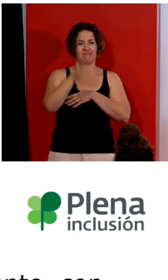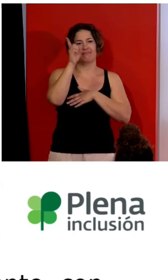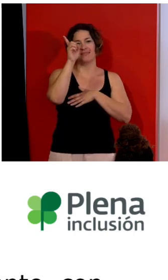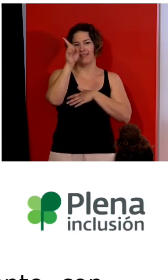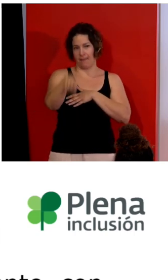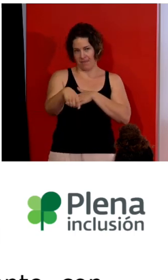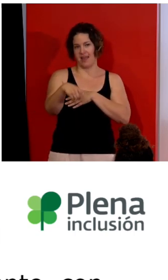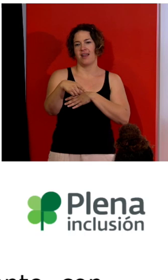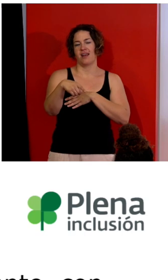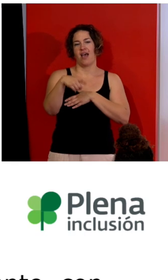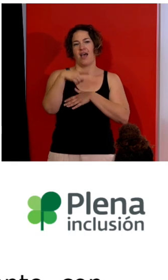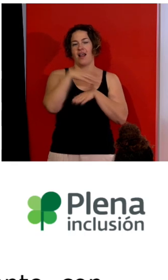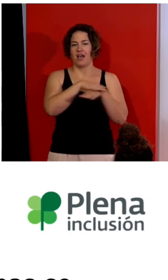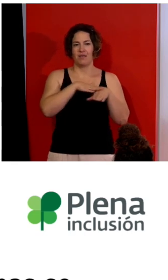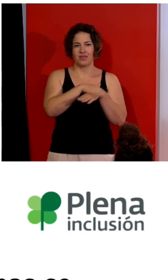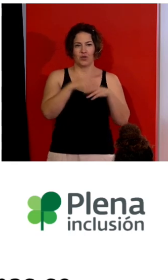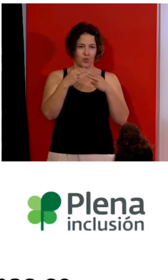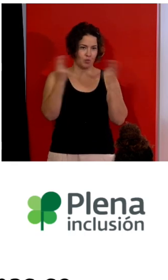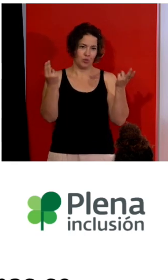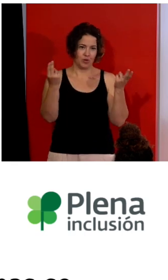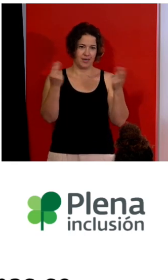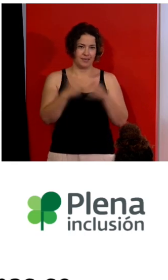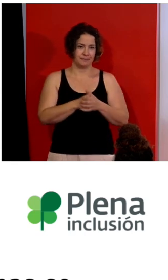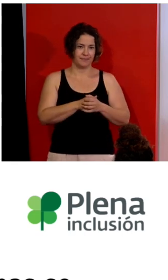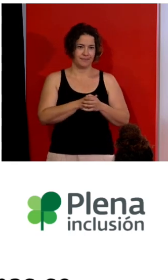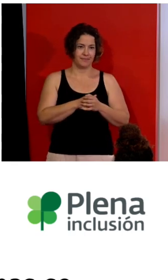a nuestra administración a formar parte